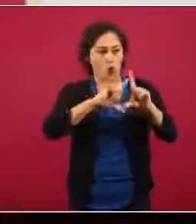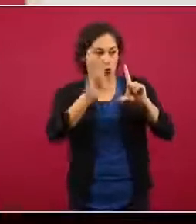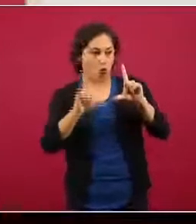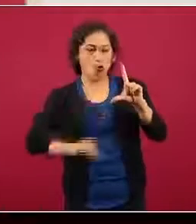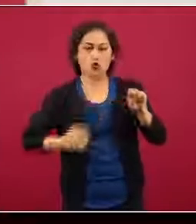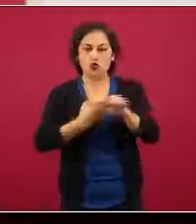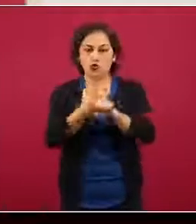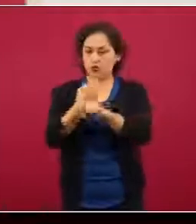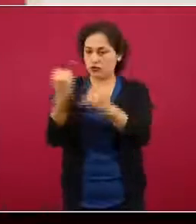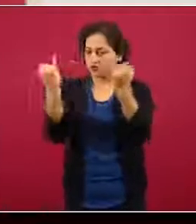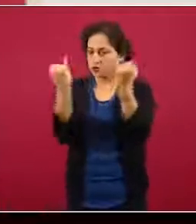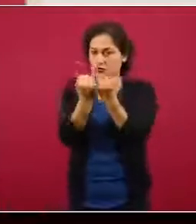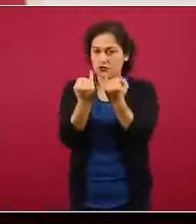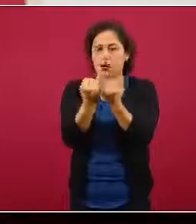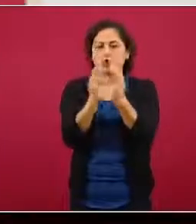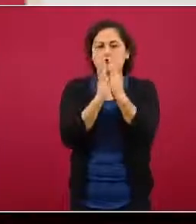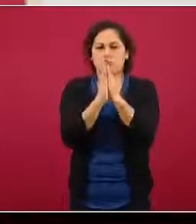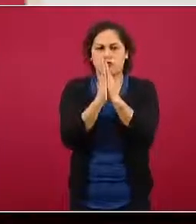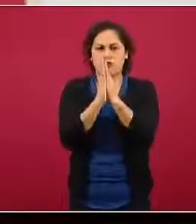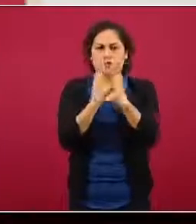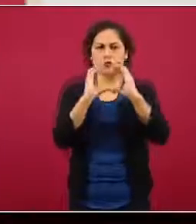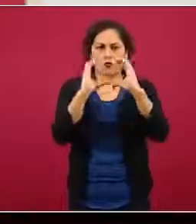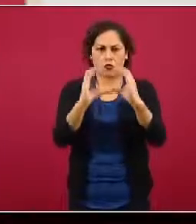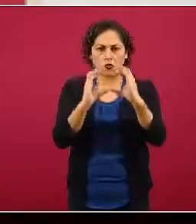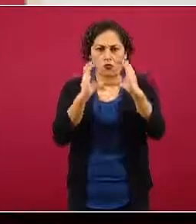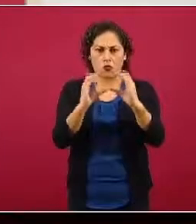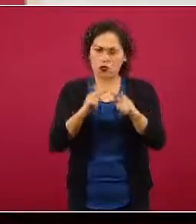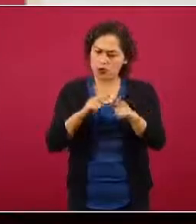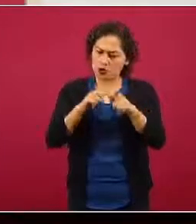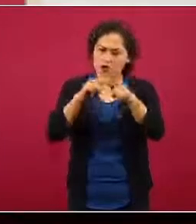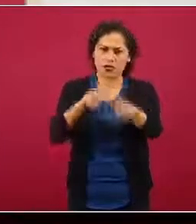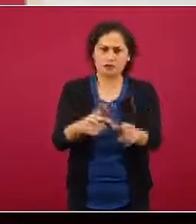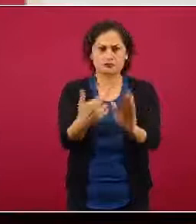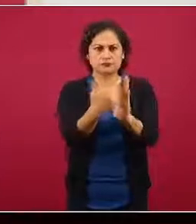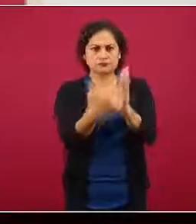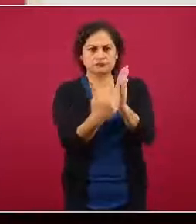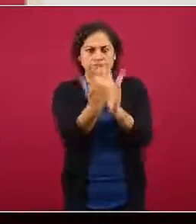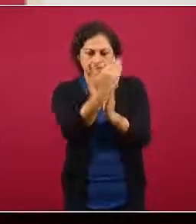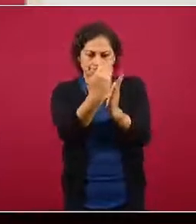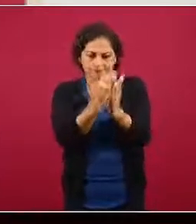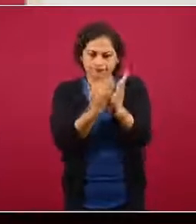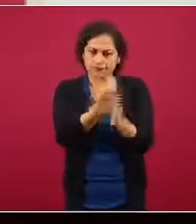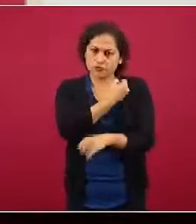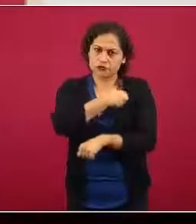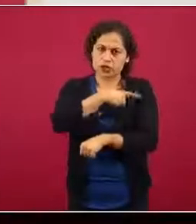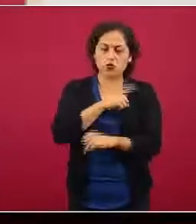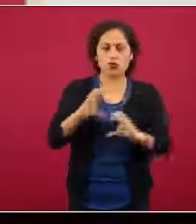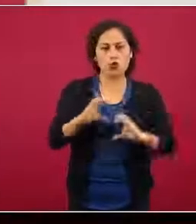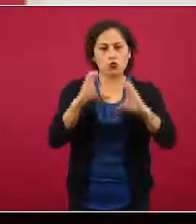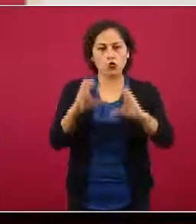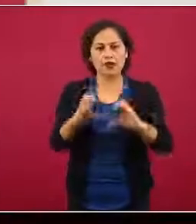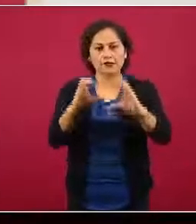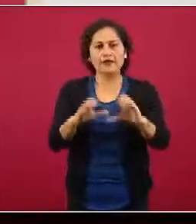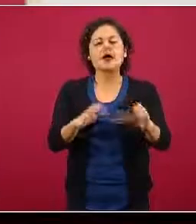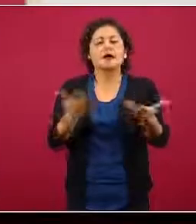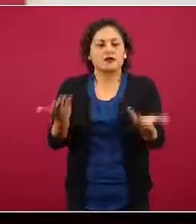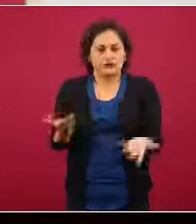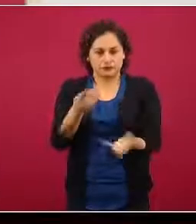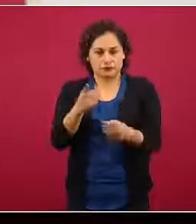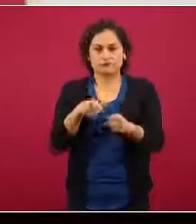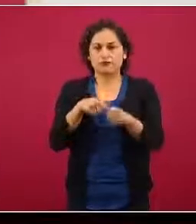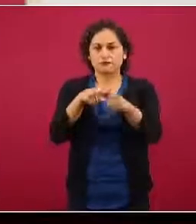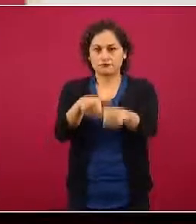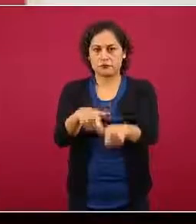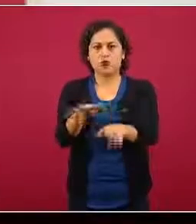a seguirnos cuidando, a seguir manteniendo las medidas básicas de prevención, que son hasta el momento